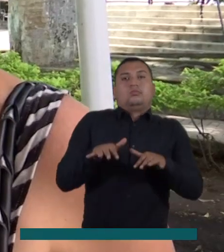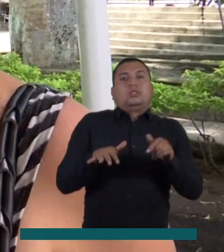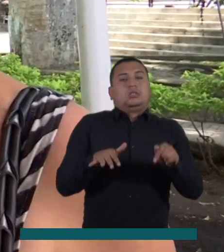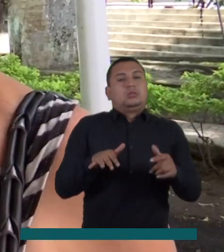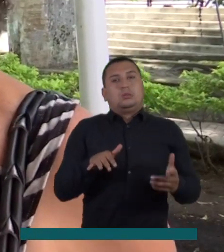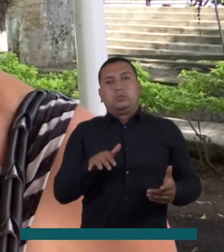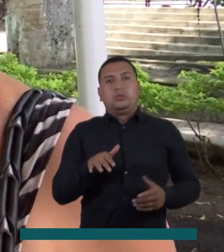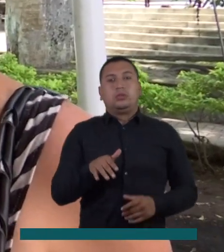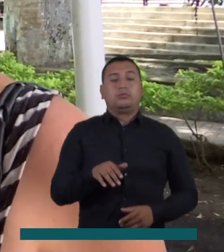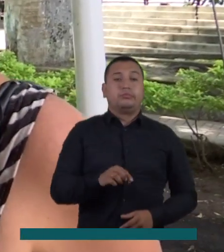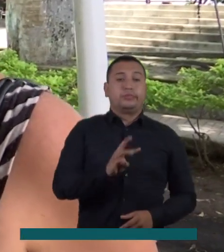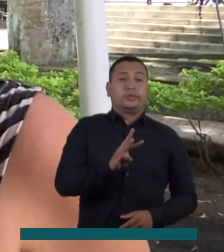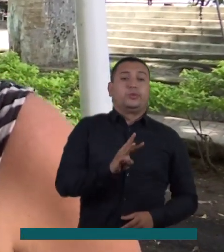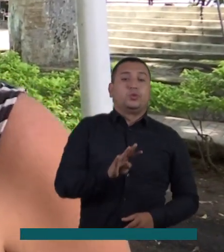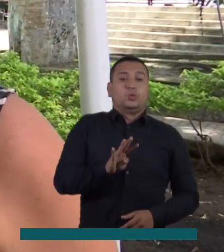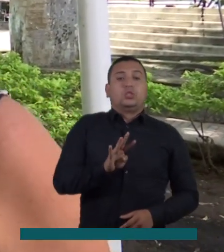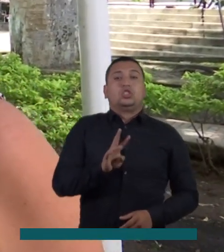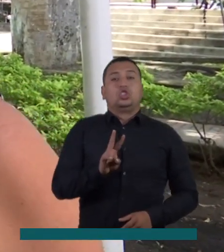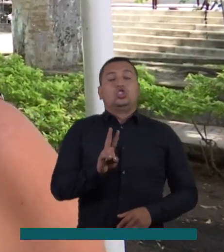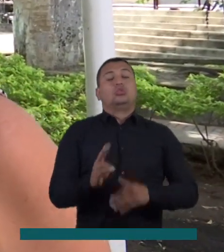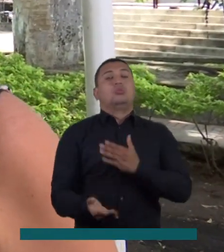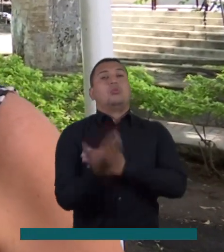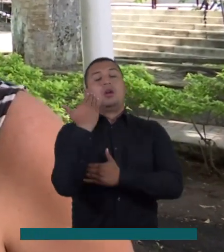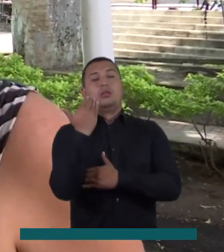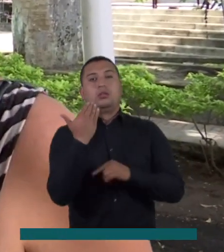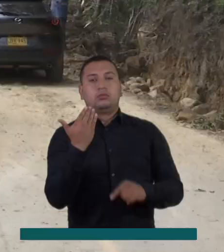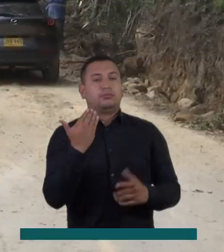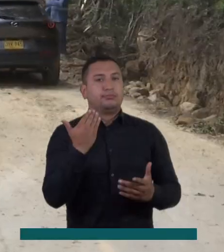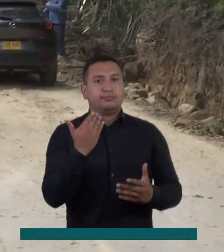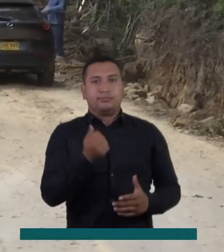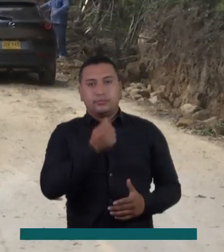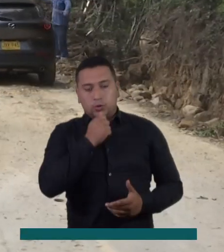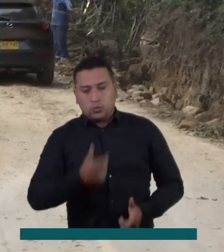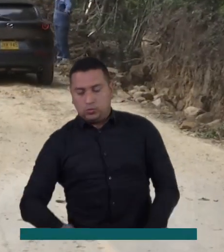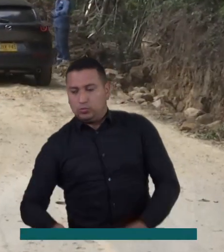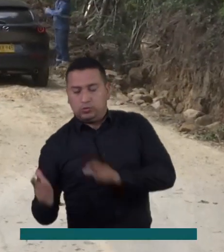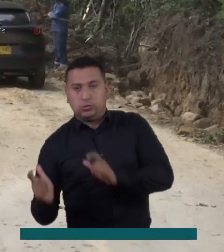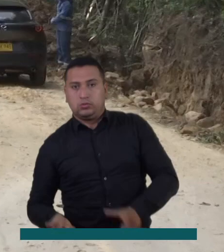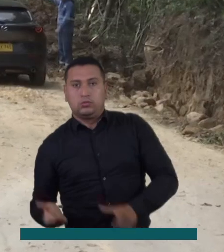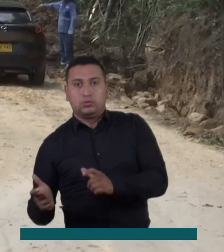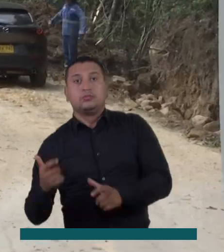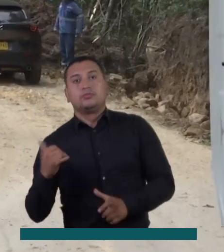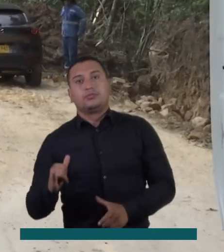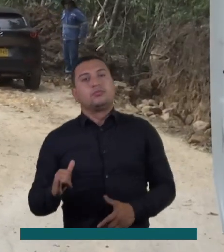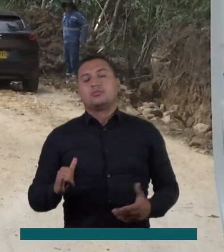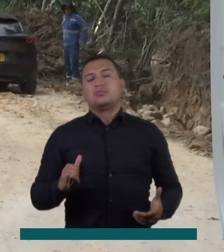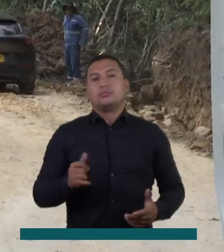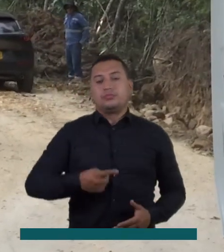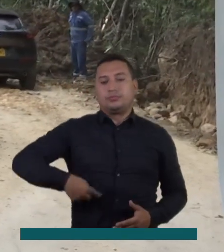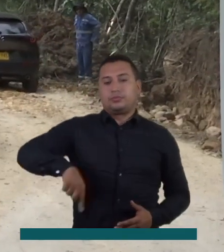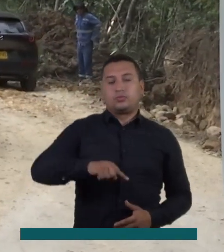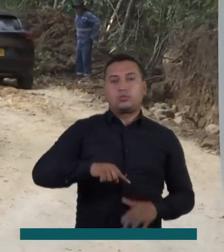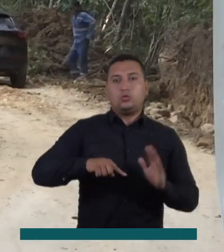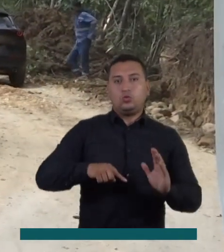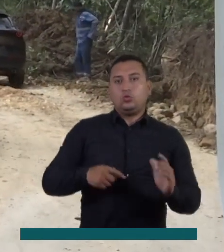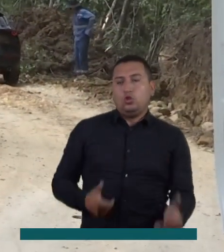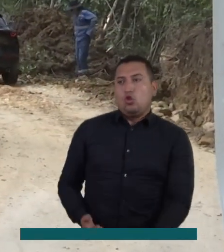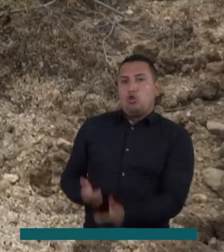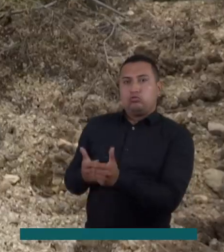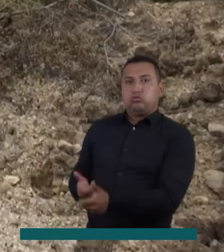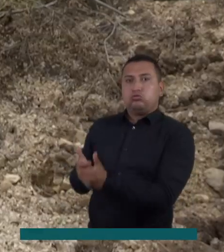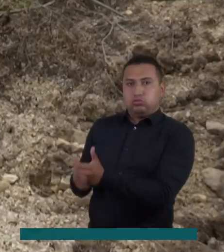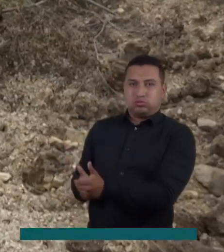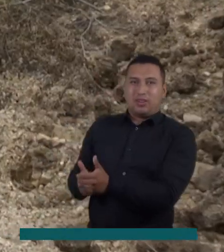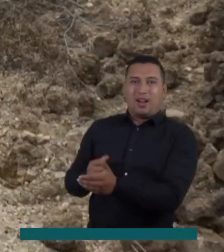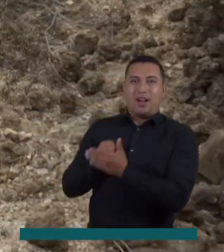nos toca 3, 4, 2 de la mañana sin luz y nada, a sacar agua. Unidades de bomberos han visitado algunas zonas para ayudar a las familias afectadas y